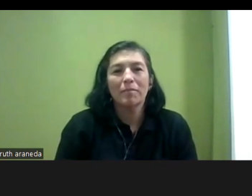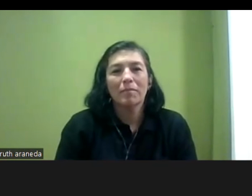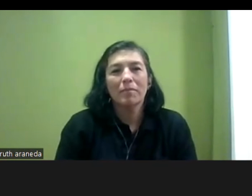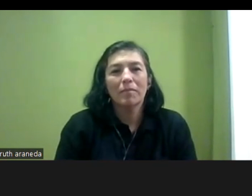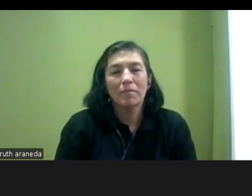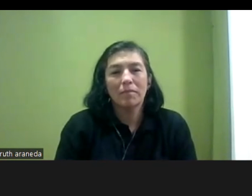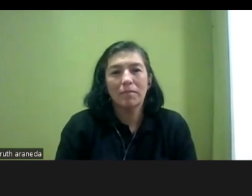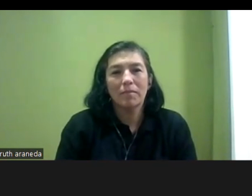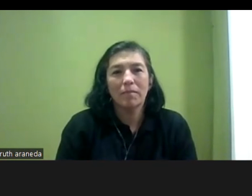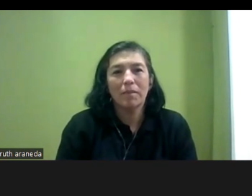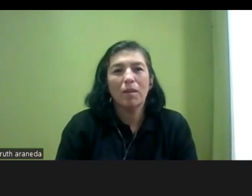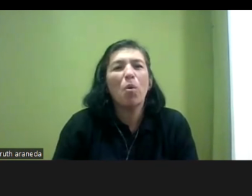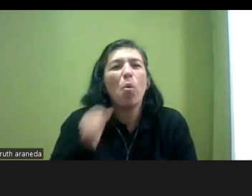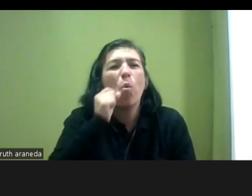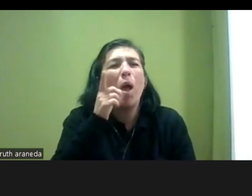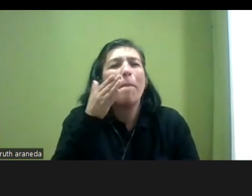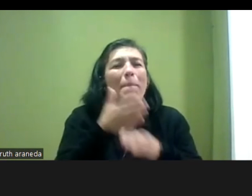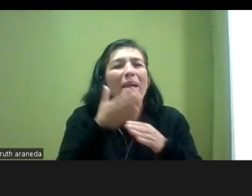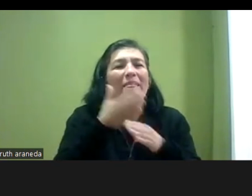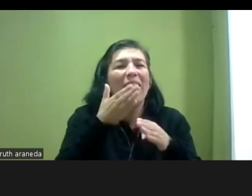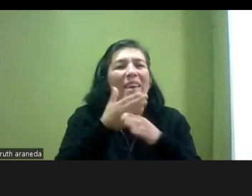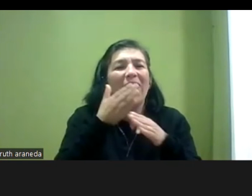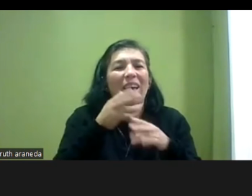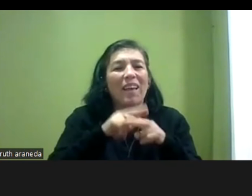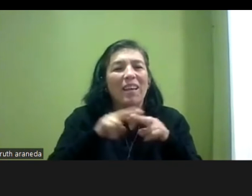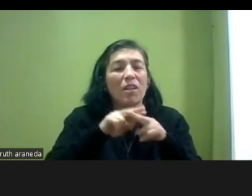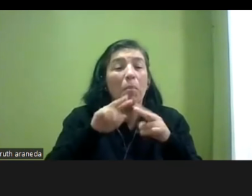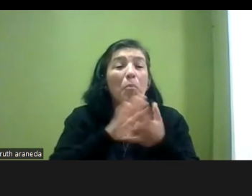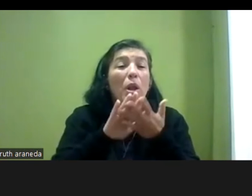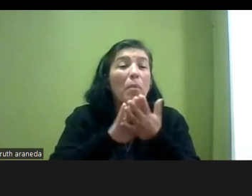¿Cuál era la madera que usaban? Dijo, para los peines